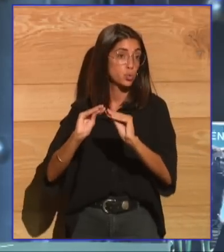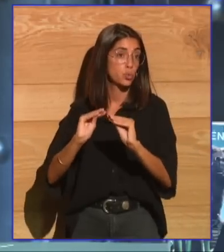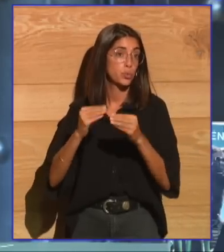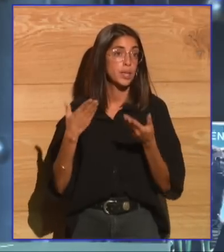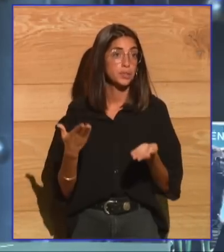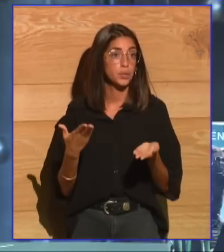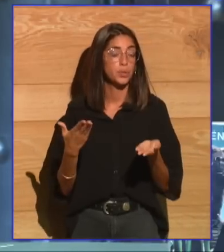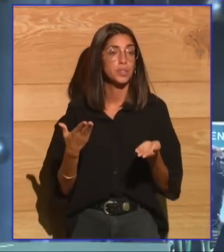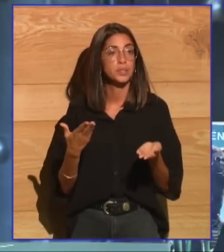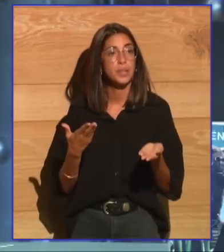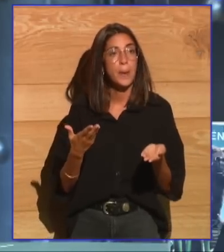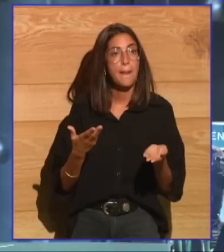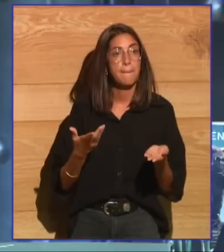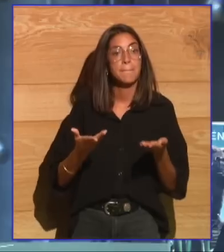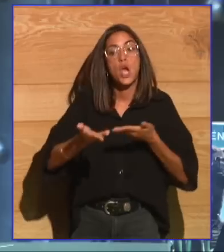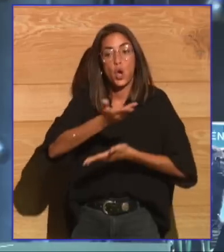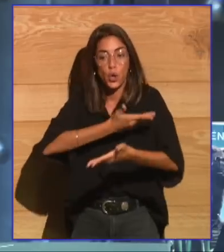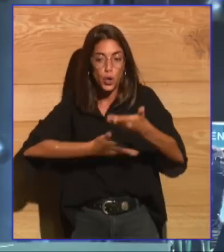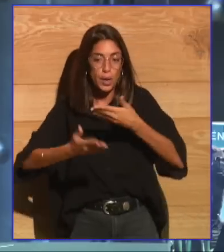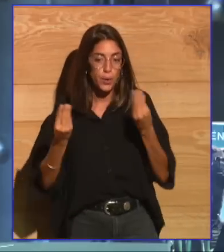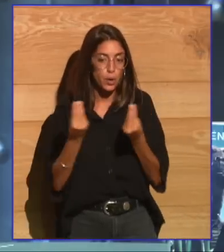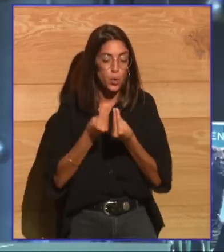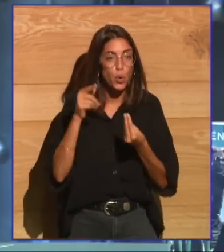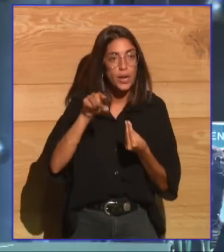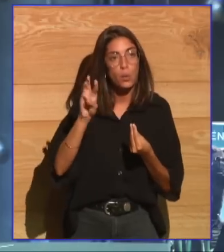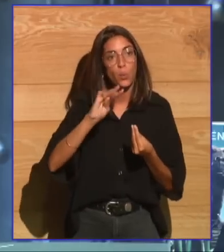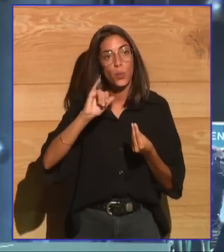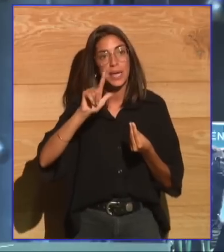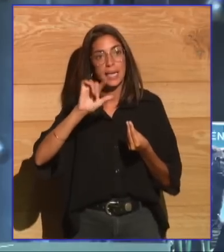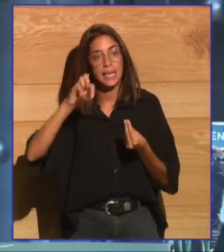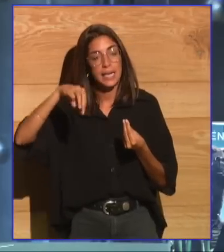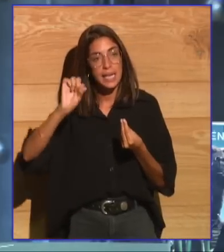en la vía obra es la última vez que colabora con él tal vez no lo sea